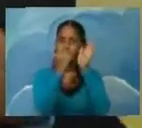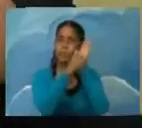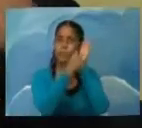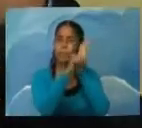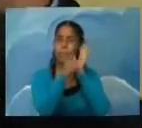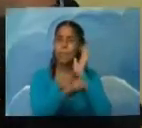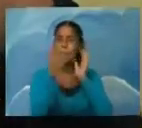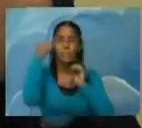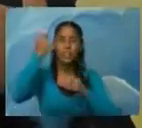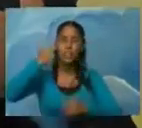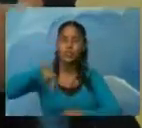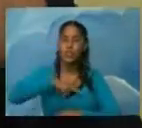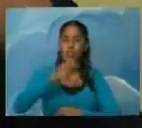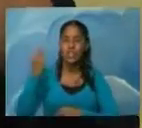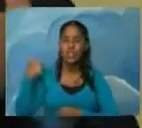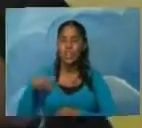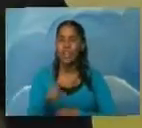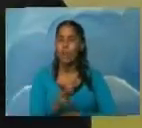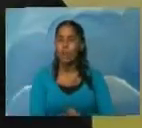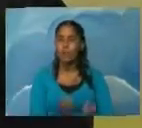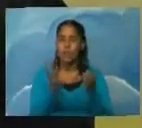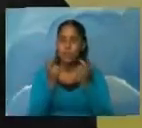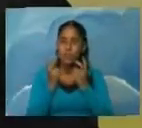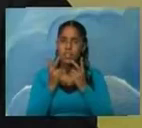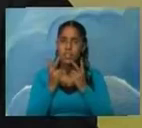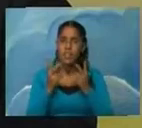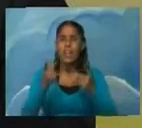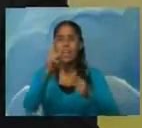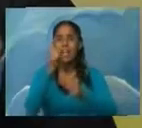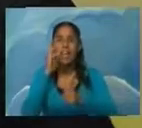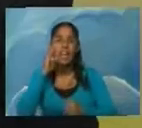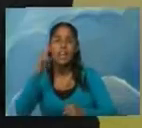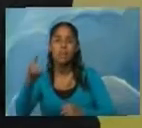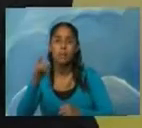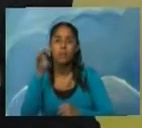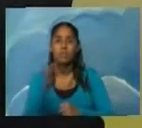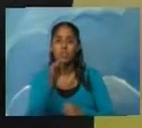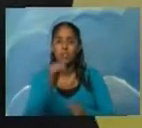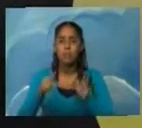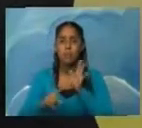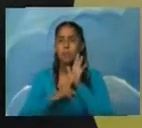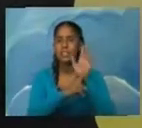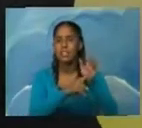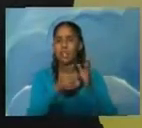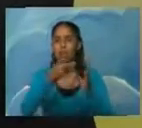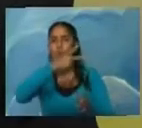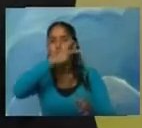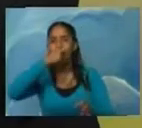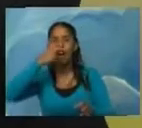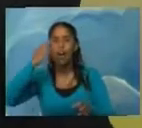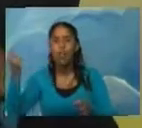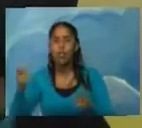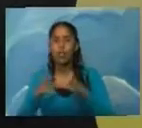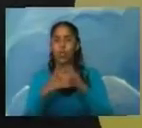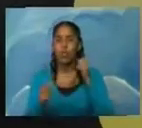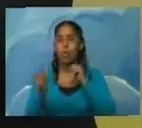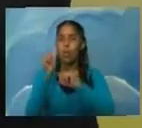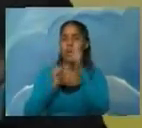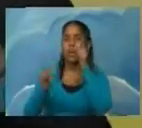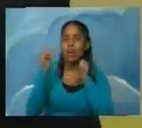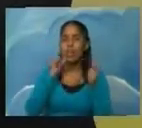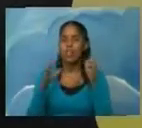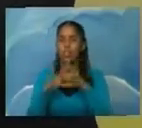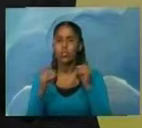nosotros tengamos vida. El enemigo sí presenta hoy la droga, el licor, los vicios,